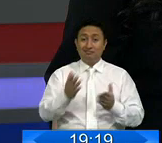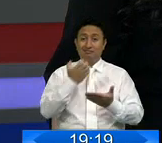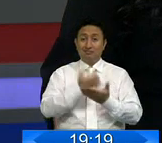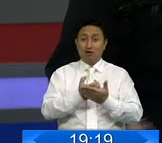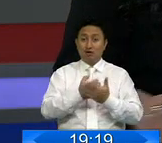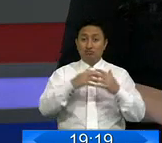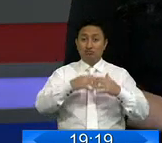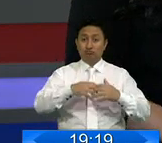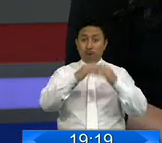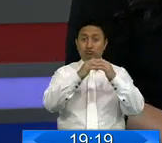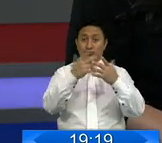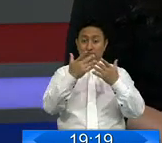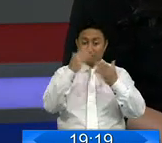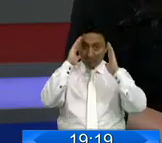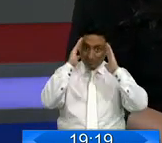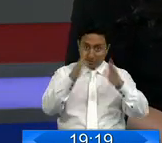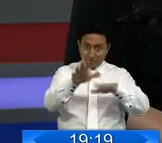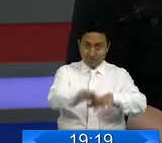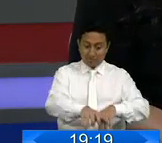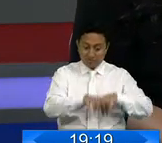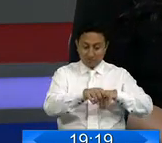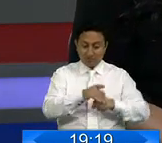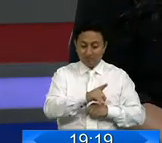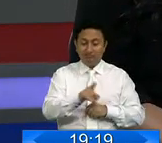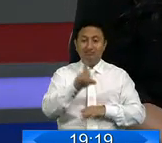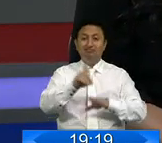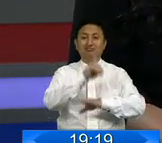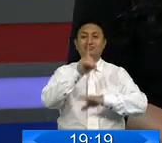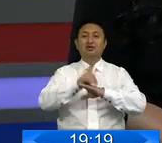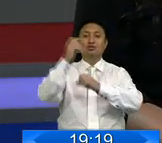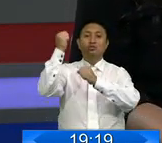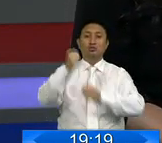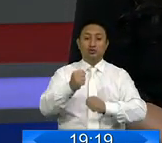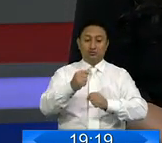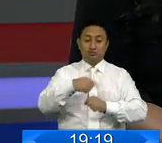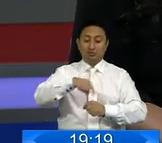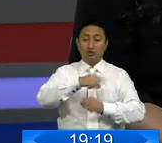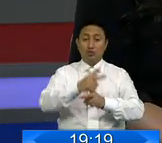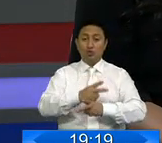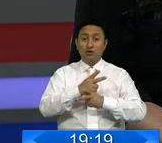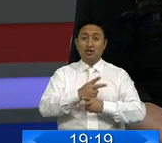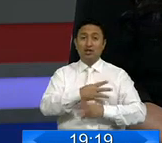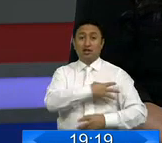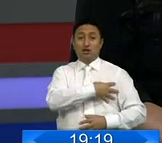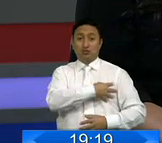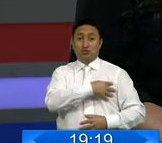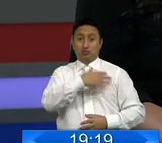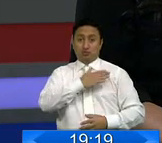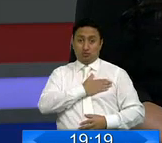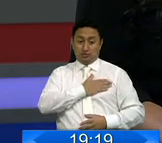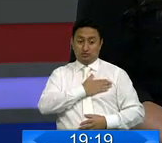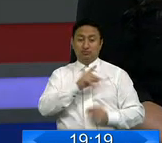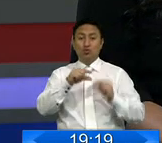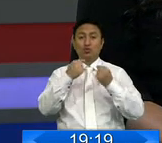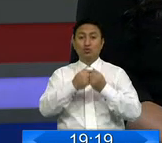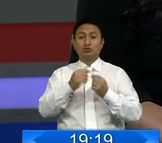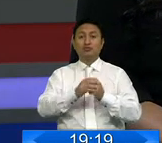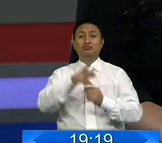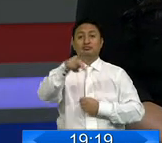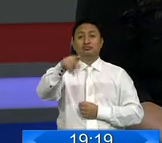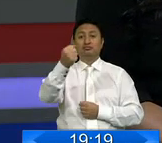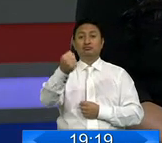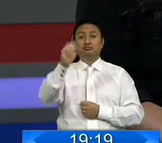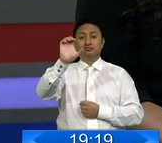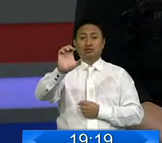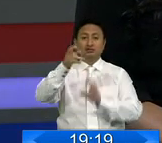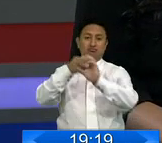económica del agro. La directora de la Fundación Tócate, dedicada a la prevención del cáncer de mama, se desafilió del Partido Social Cristiano